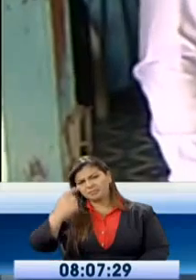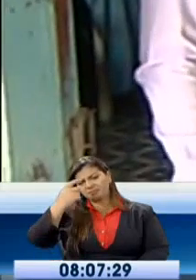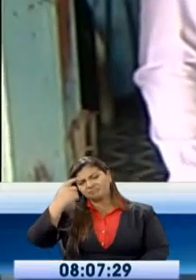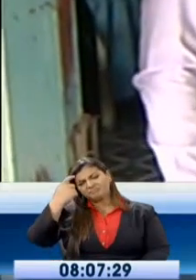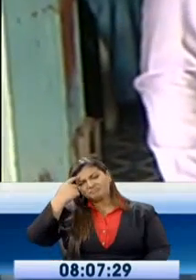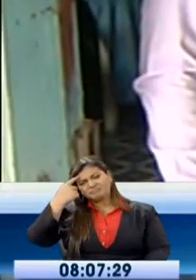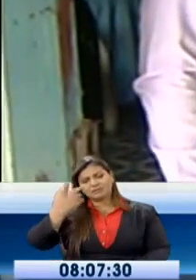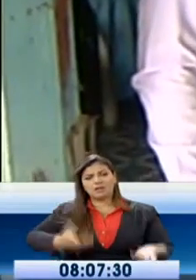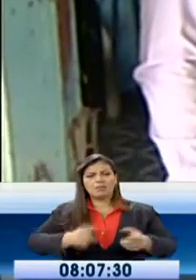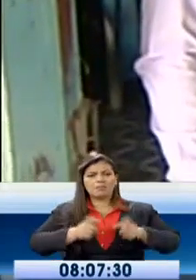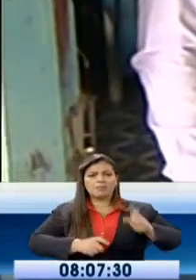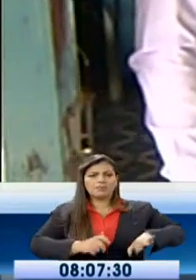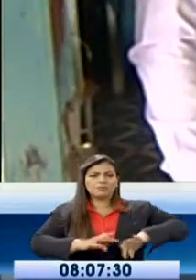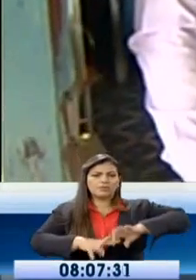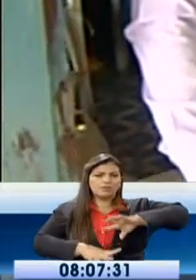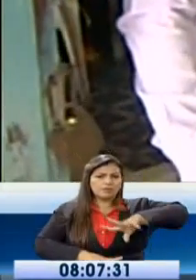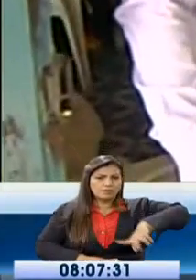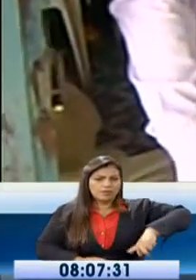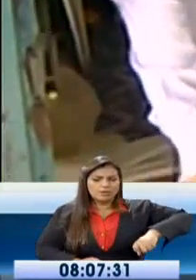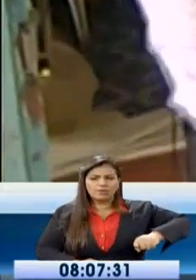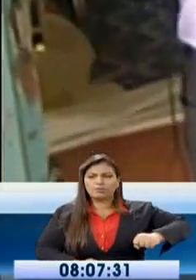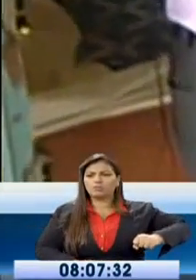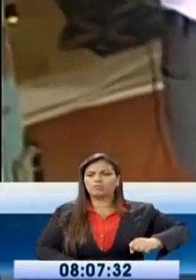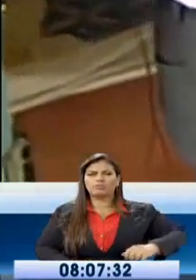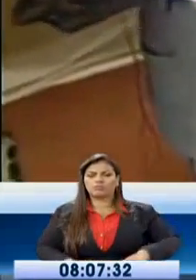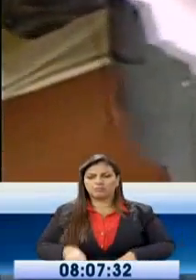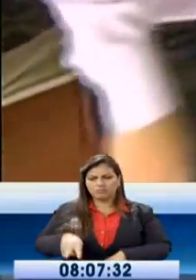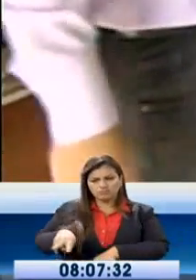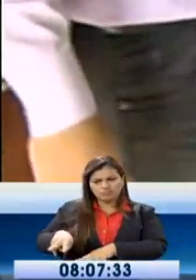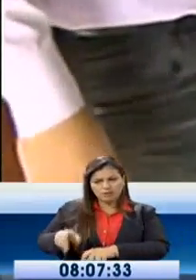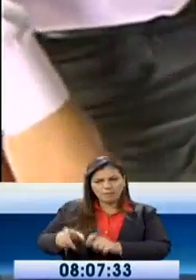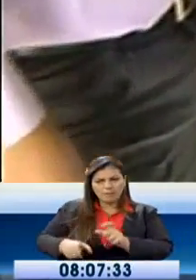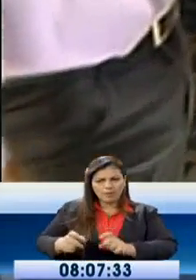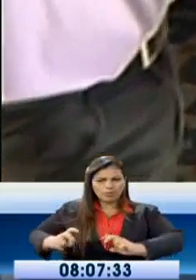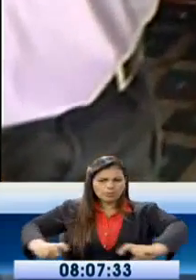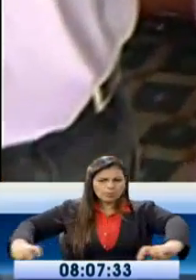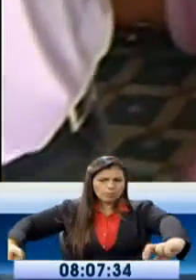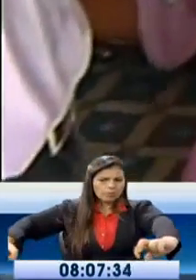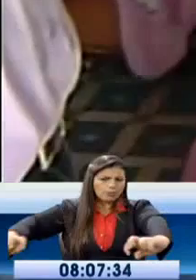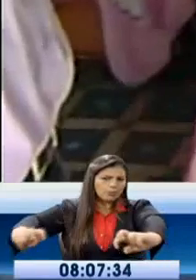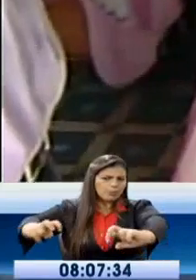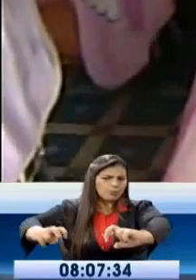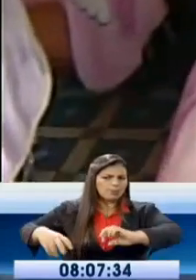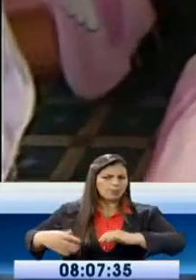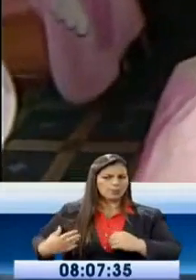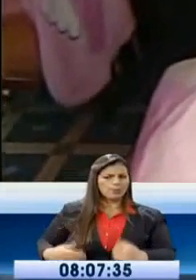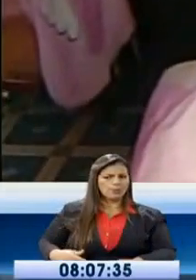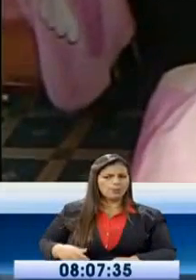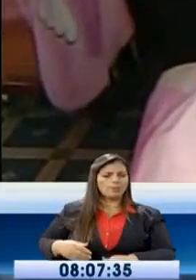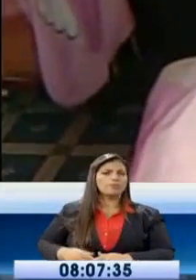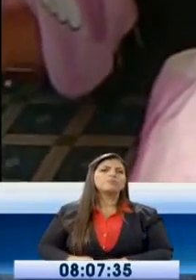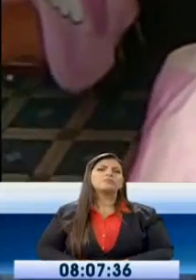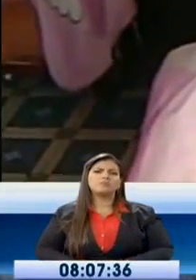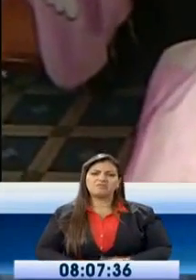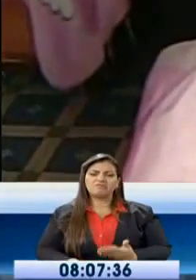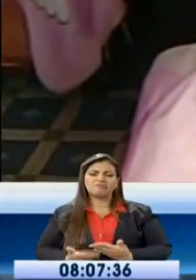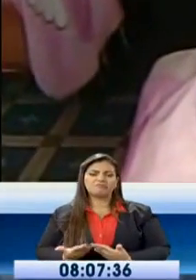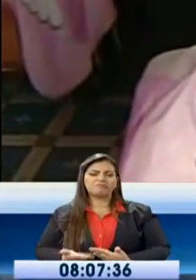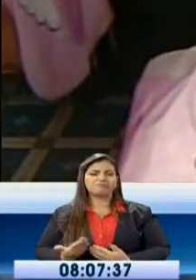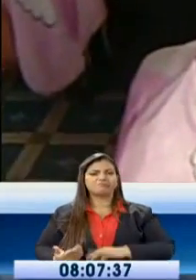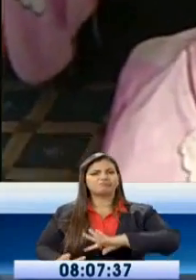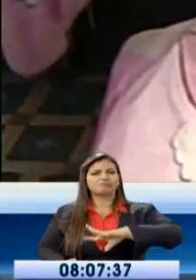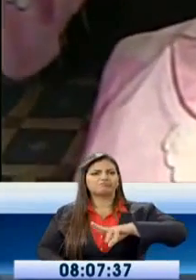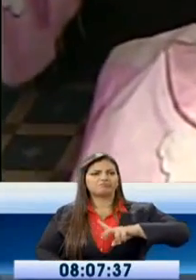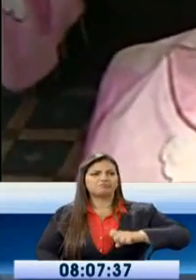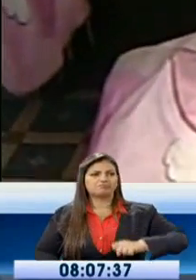solamente estaba yo ahí acostada y mi niña que salió corriendo. ¿Su nieto aquí parado? Sí, pero ya les habían dado cachazo, ya le habían dado y